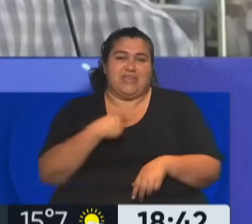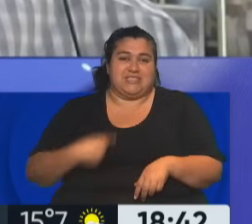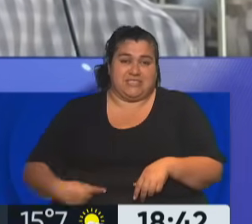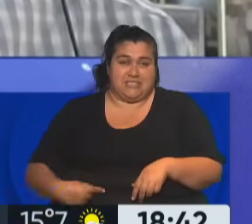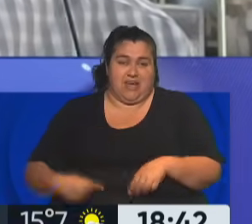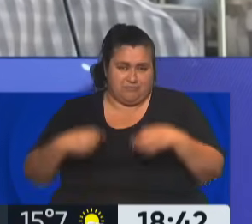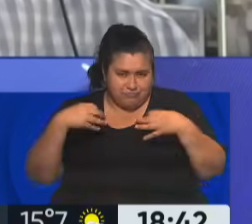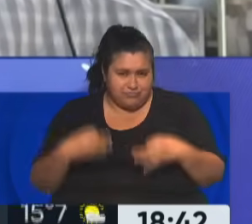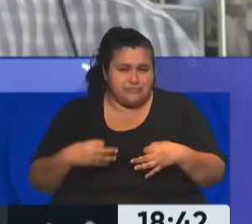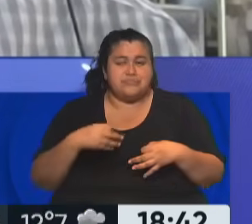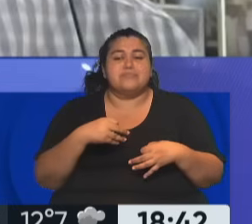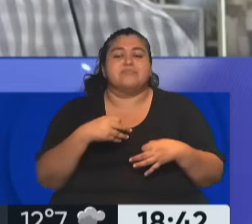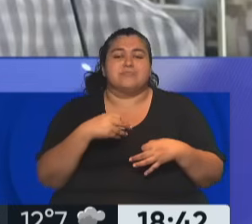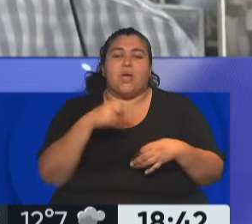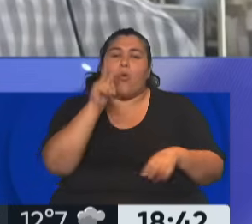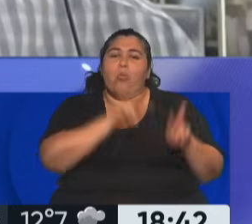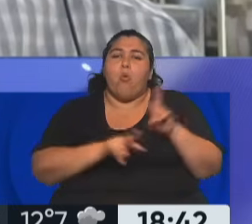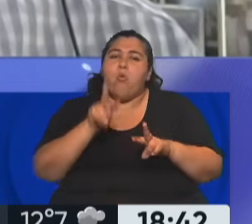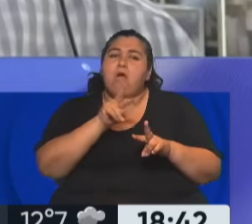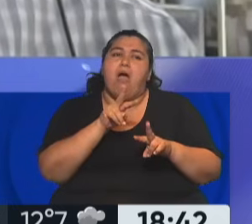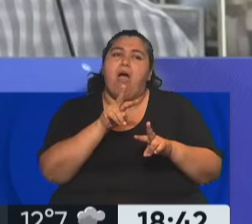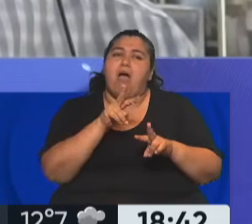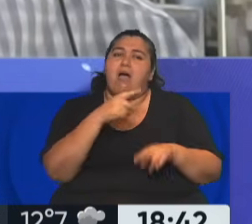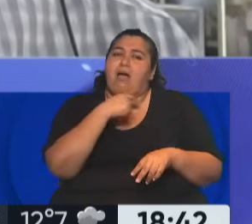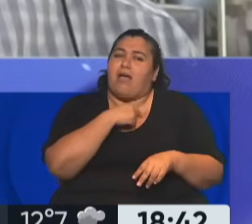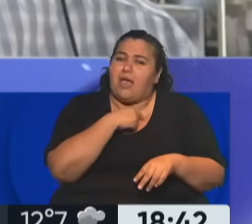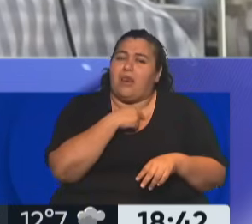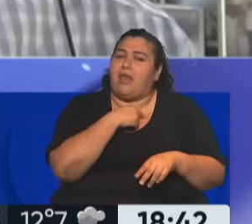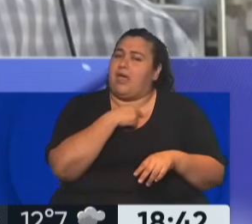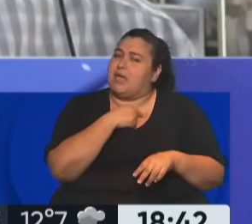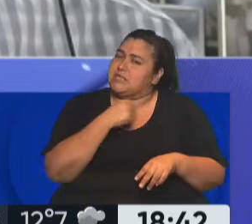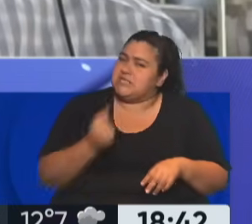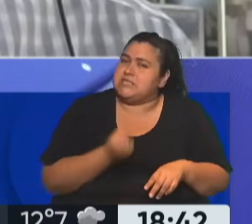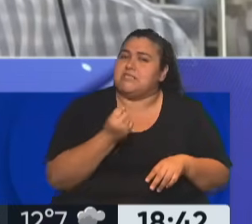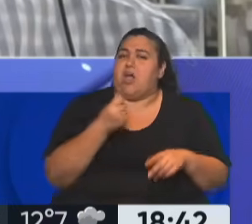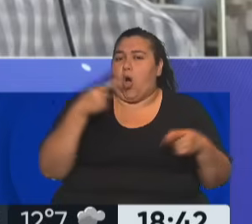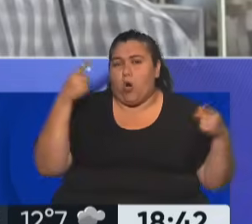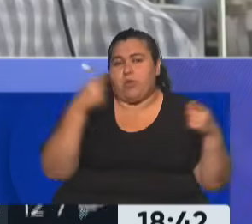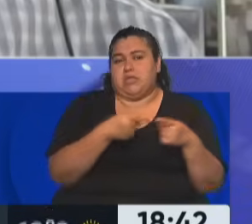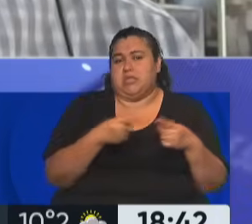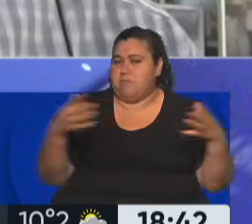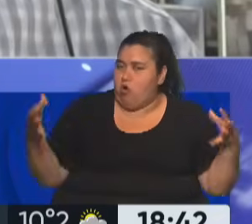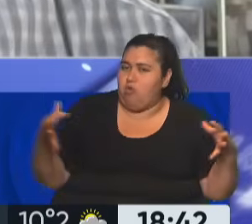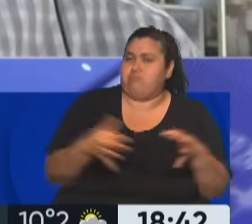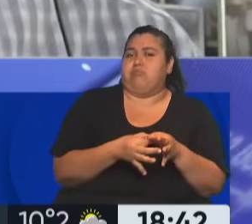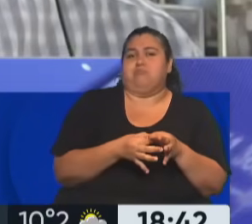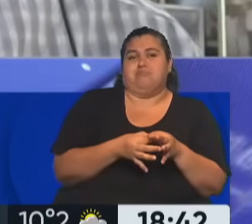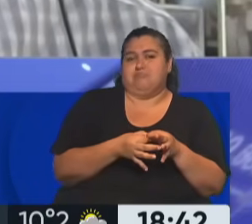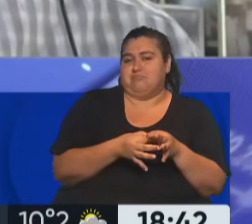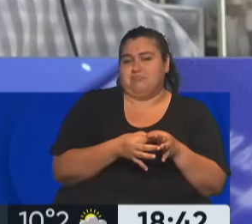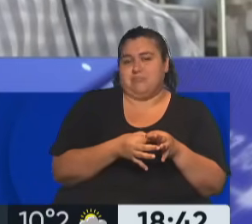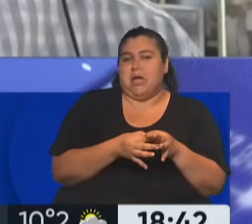continental, de, bueno, afianzar o reafirmar estos deseos, aspiraciones, objetivos de una reunificación, sea por